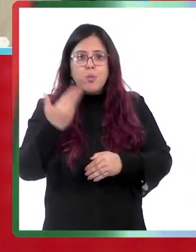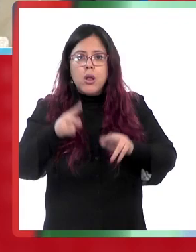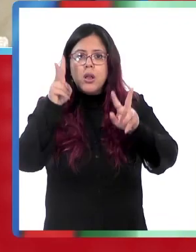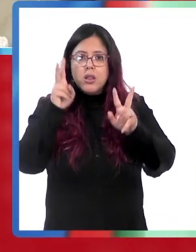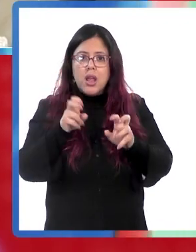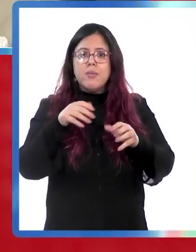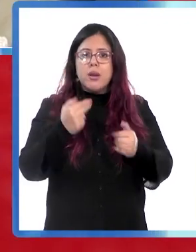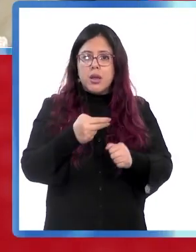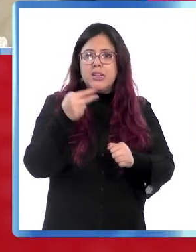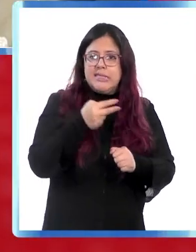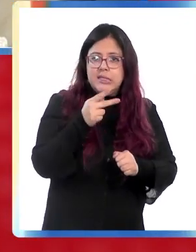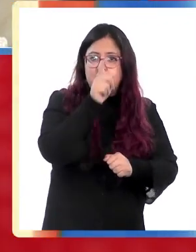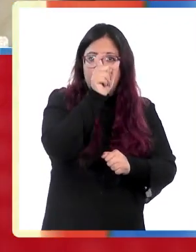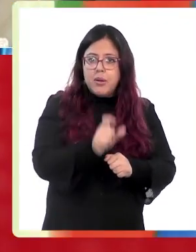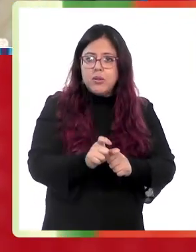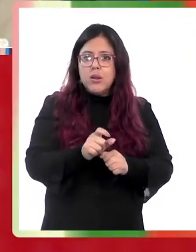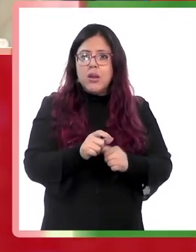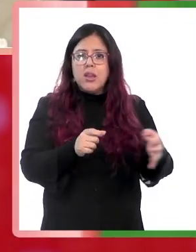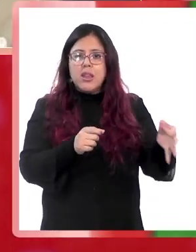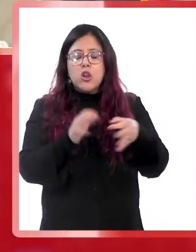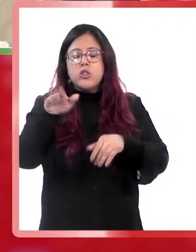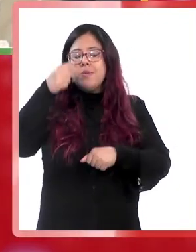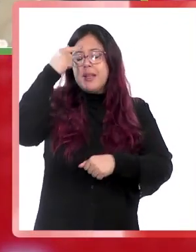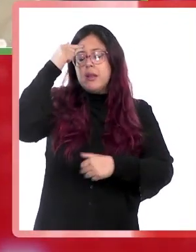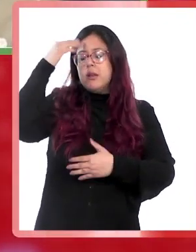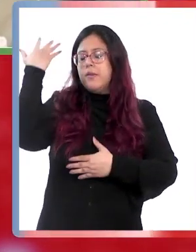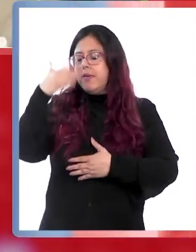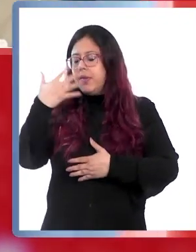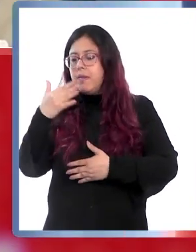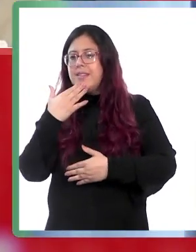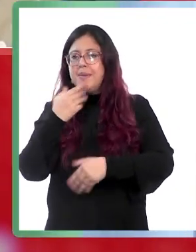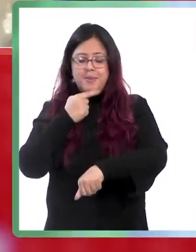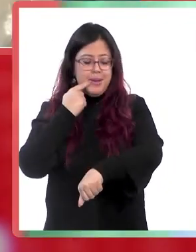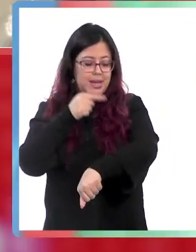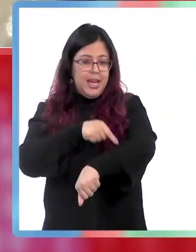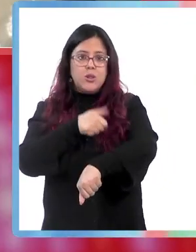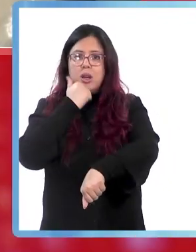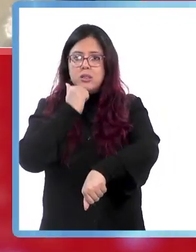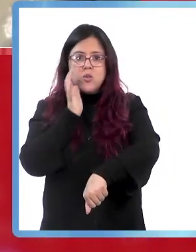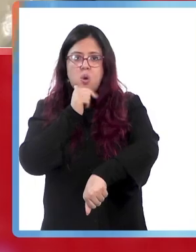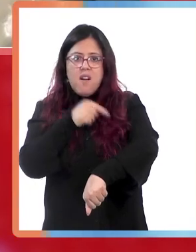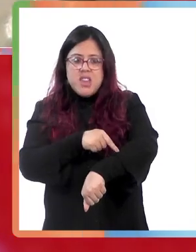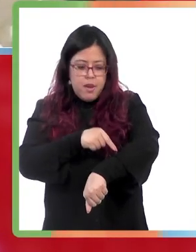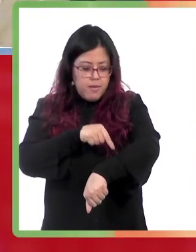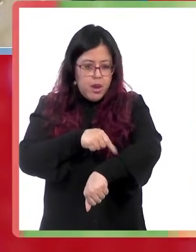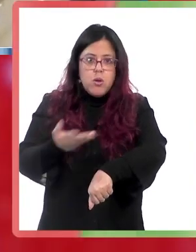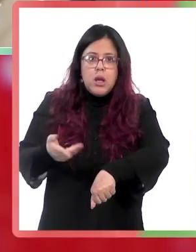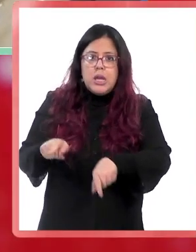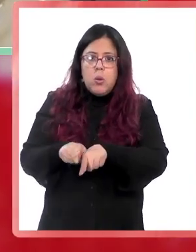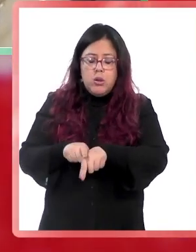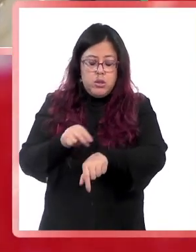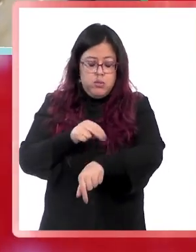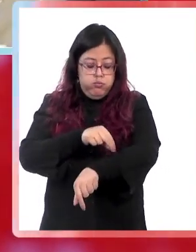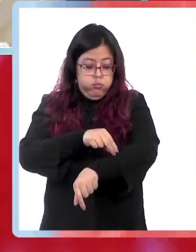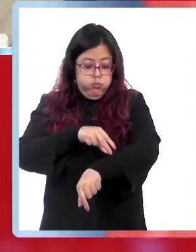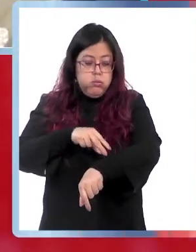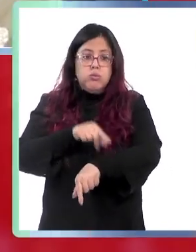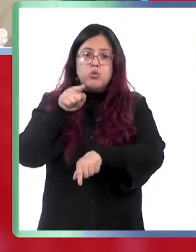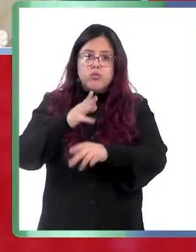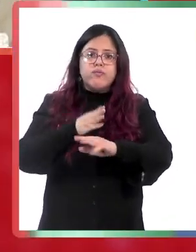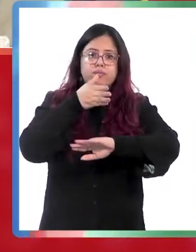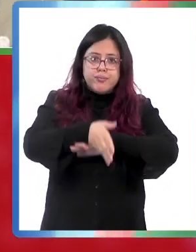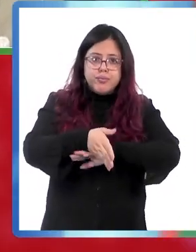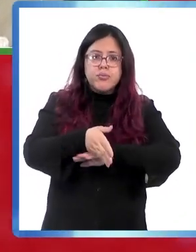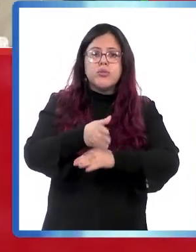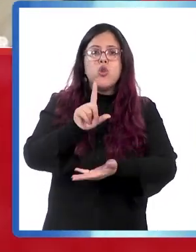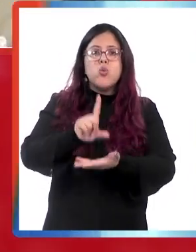tuviste contacto cercano con una persona que después te dice, mira, empecé con fiebre y me apareció esto hoy, que ayer no lo tenía, pero probablemente ya lo estaba incubando, tú